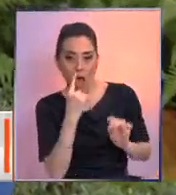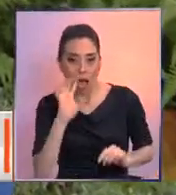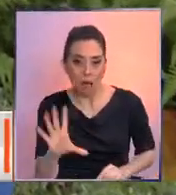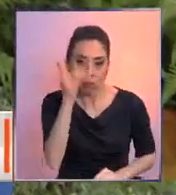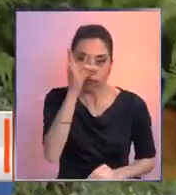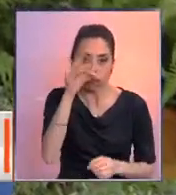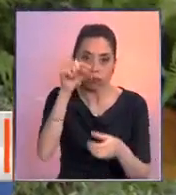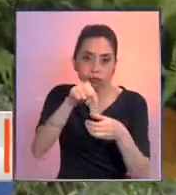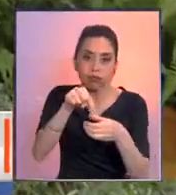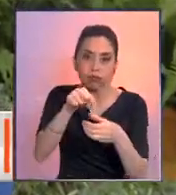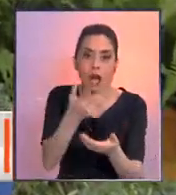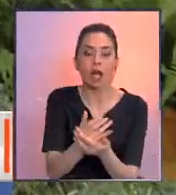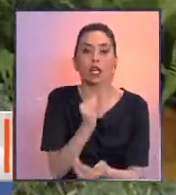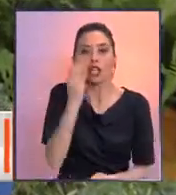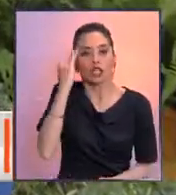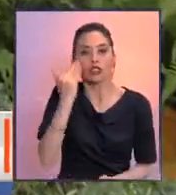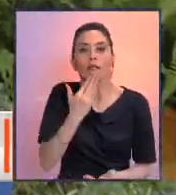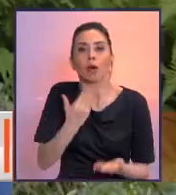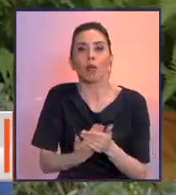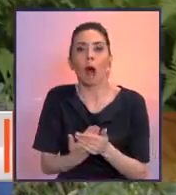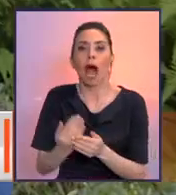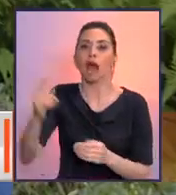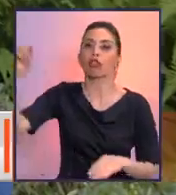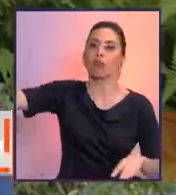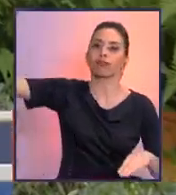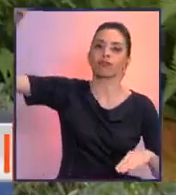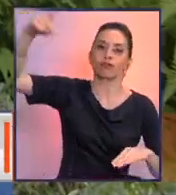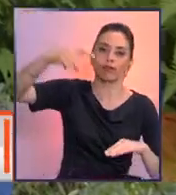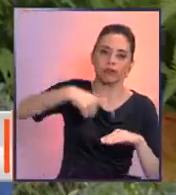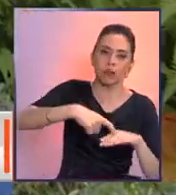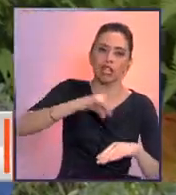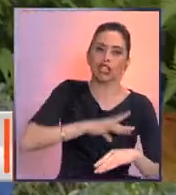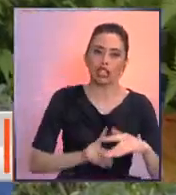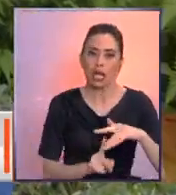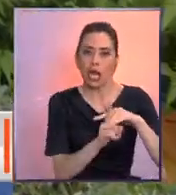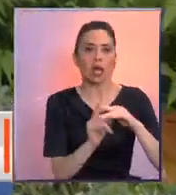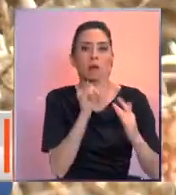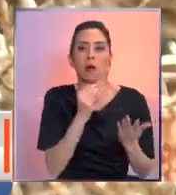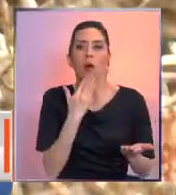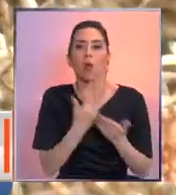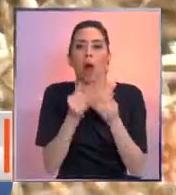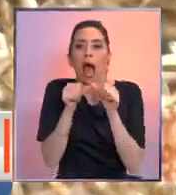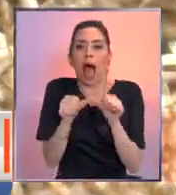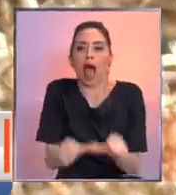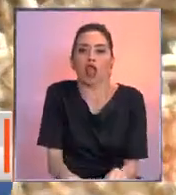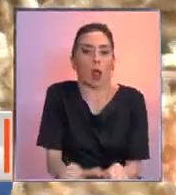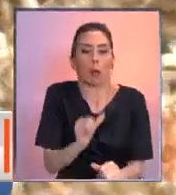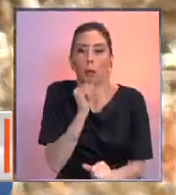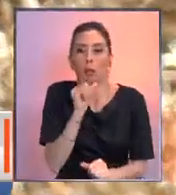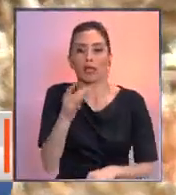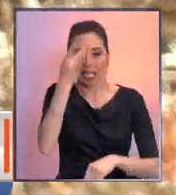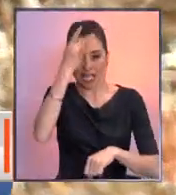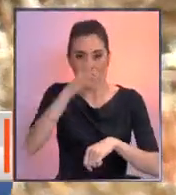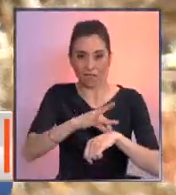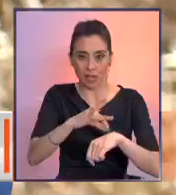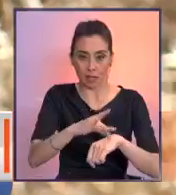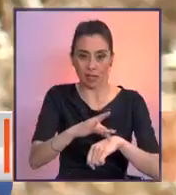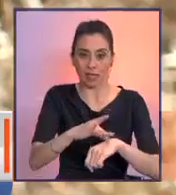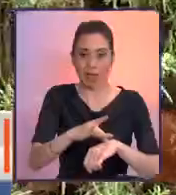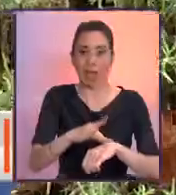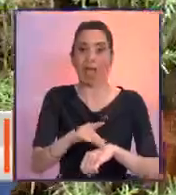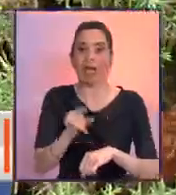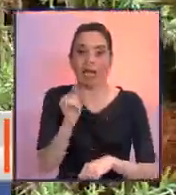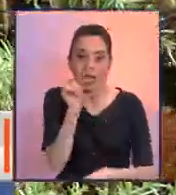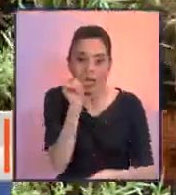pero la verdad es que no sabemos cuándo llegó, cuánto tiempo lleva, todavía no podemos contestar esa pregunta. La enfermedad se transmite por la picadura de